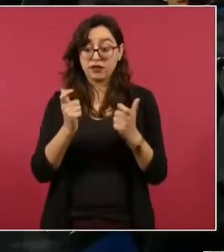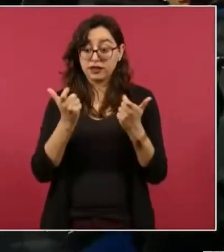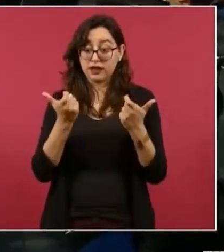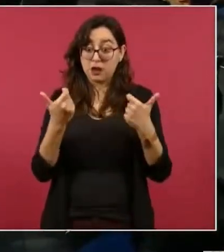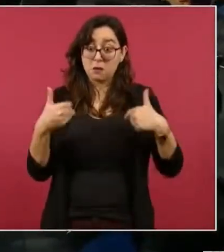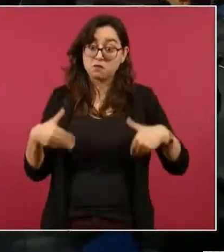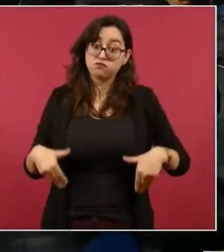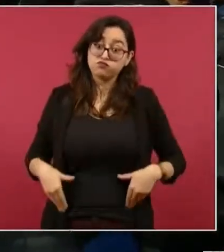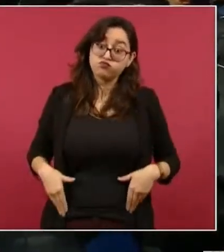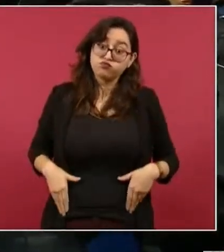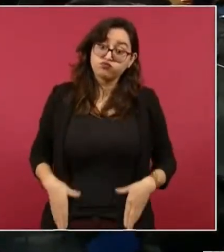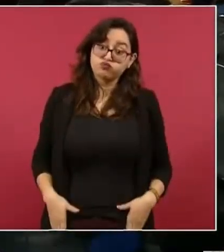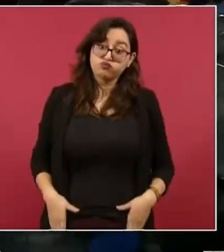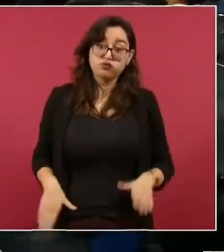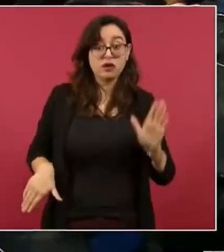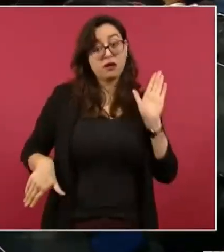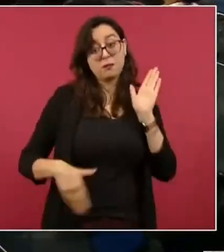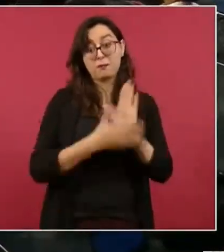si